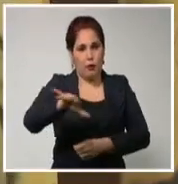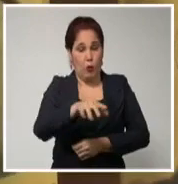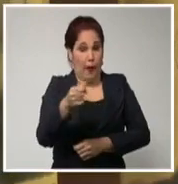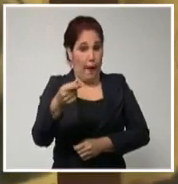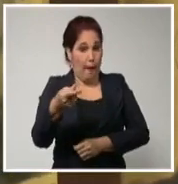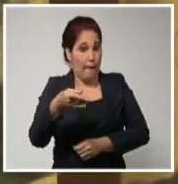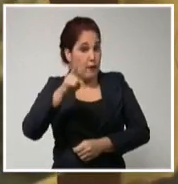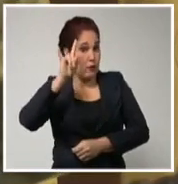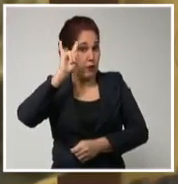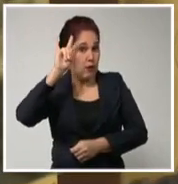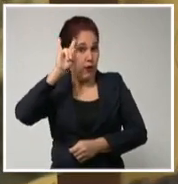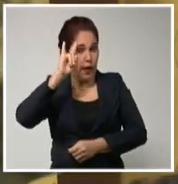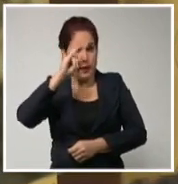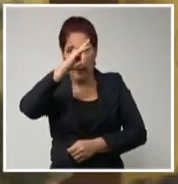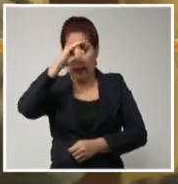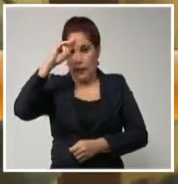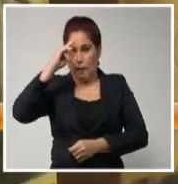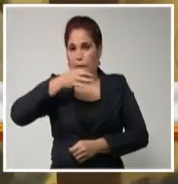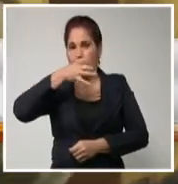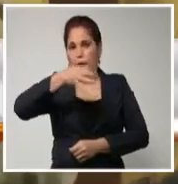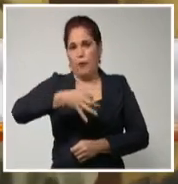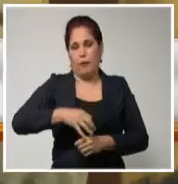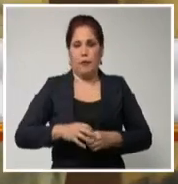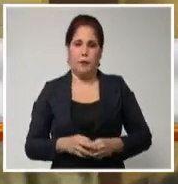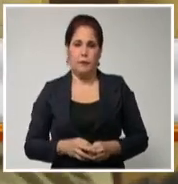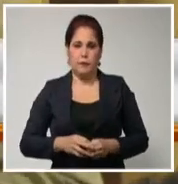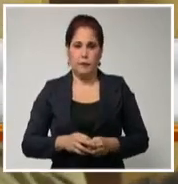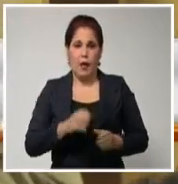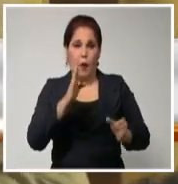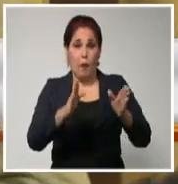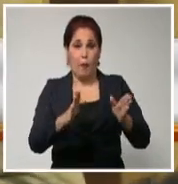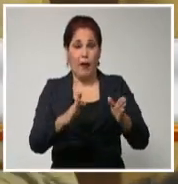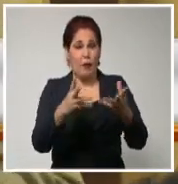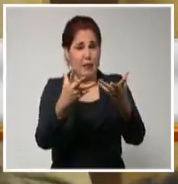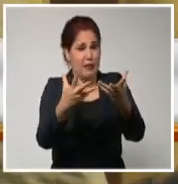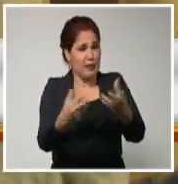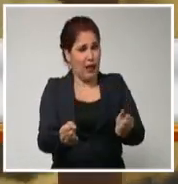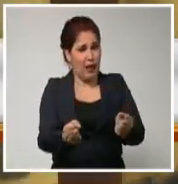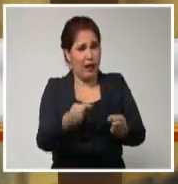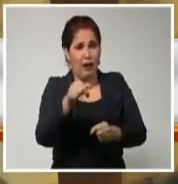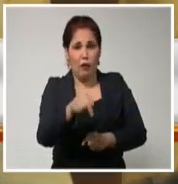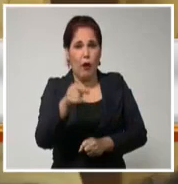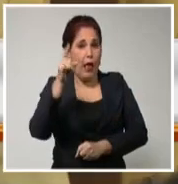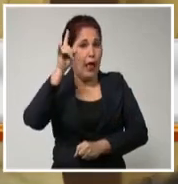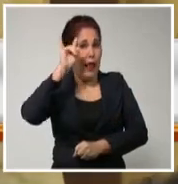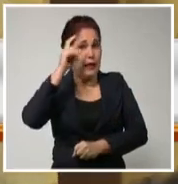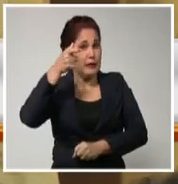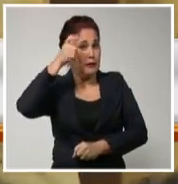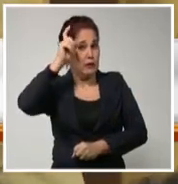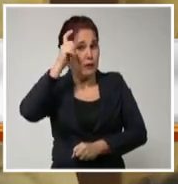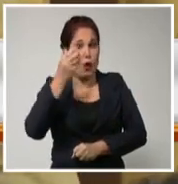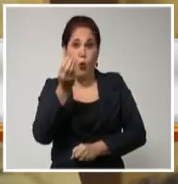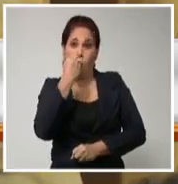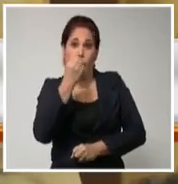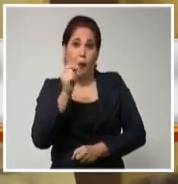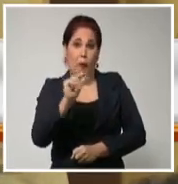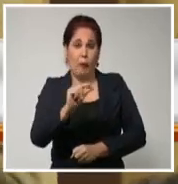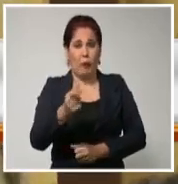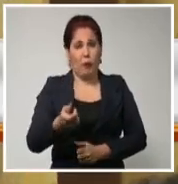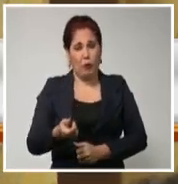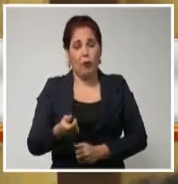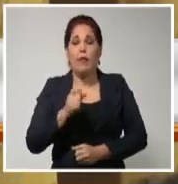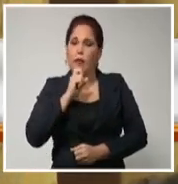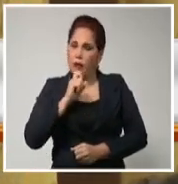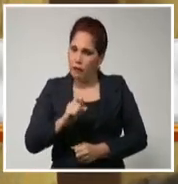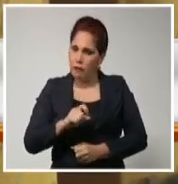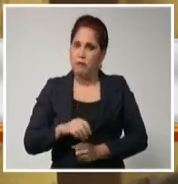ganaderos espirituanos emitieron criterios. Hay un periodo de seca bien bravo y que lleva a ajustarse el cinturón para poder tener algo.